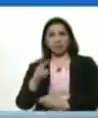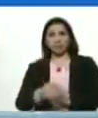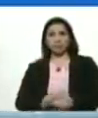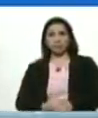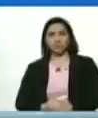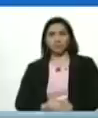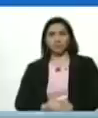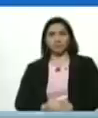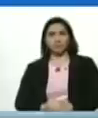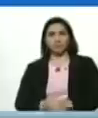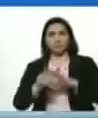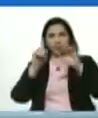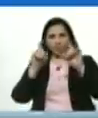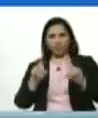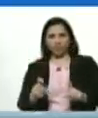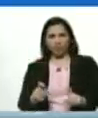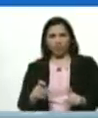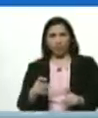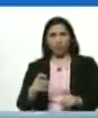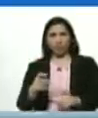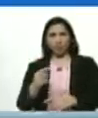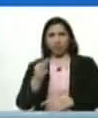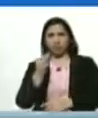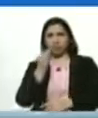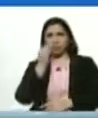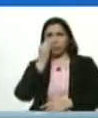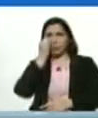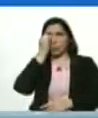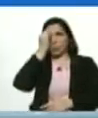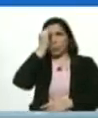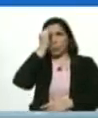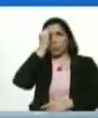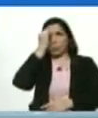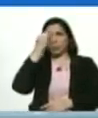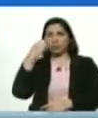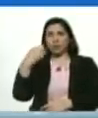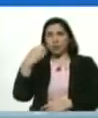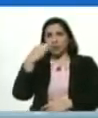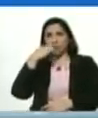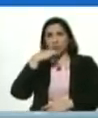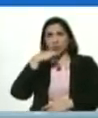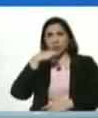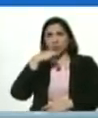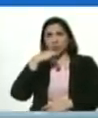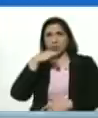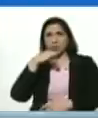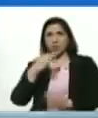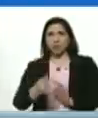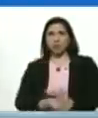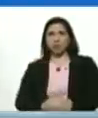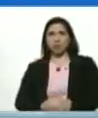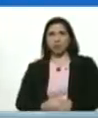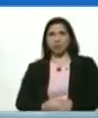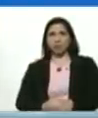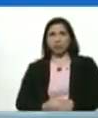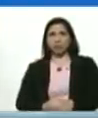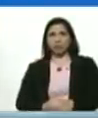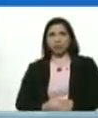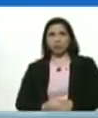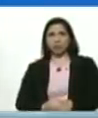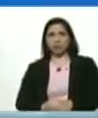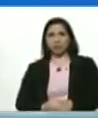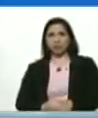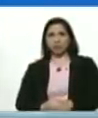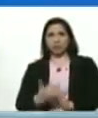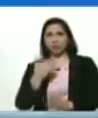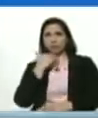la prueba esa del hisopo que te lo meten por la nariz y te lo meten por la boca es la prueba molecular que se la que es casi